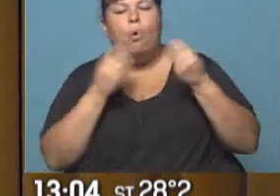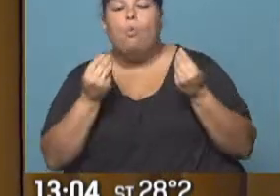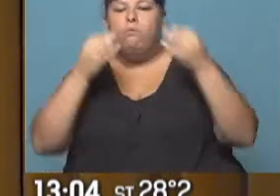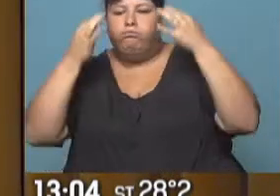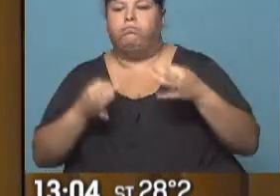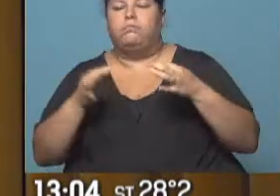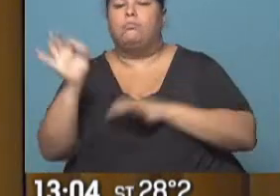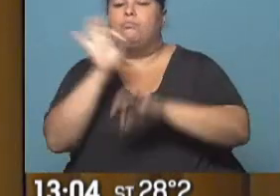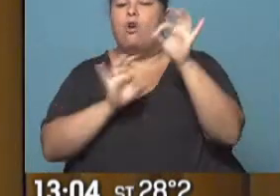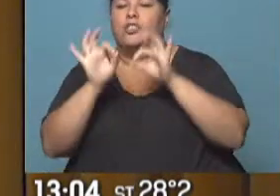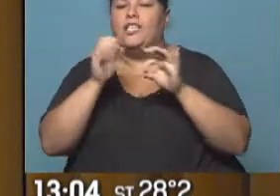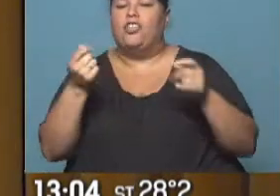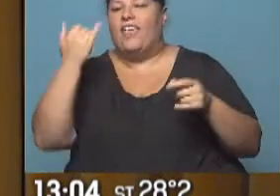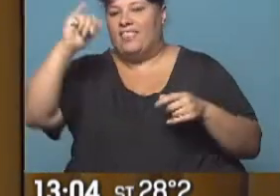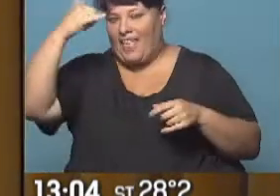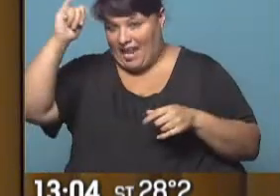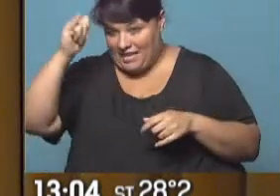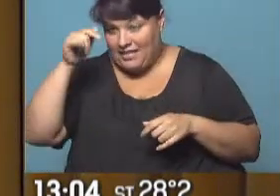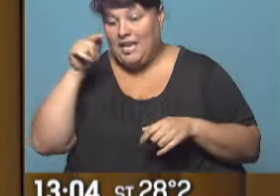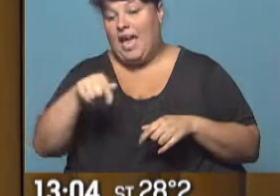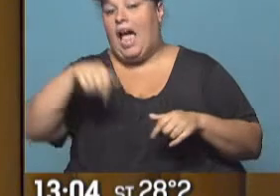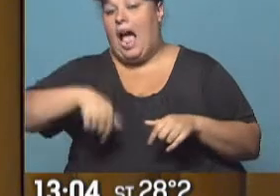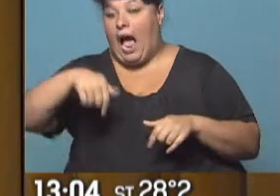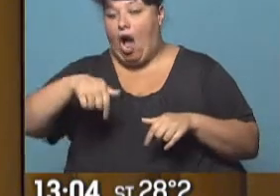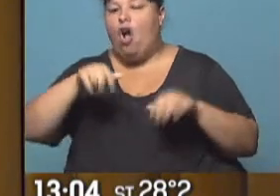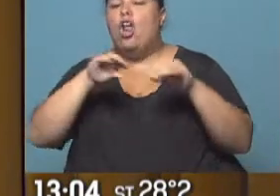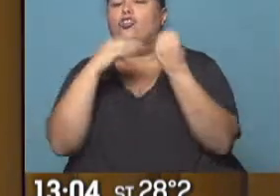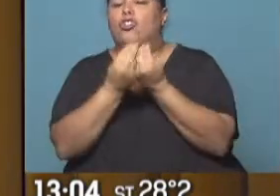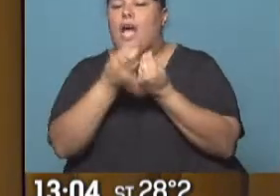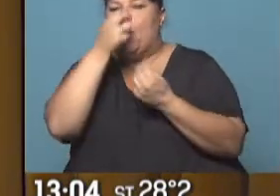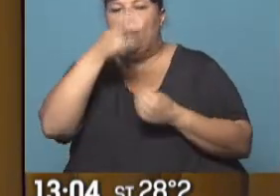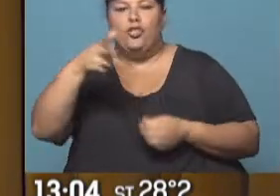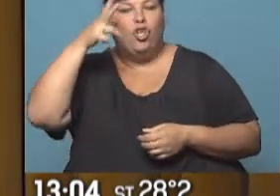ser el nivel de interés, que en la actualidad se ubica en